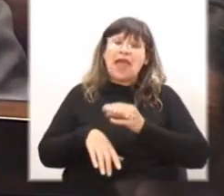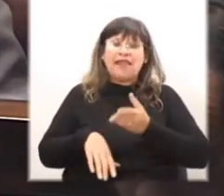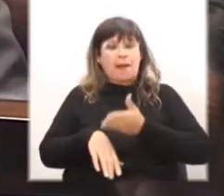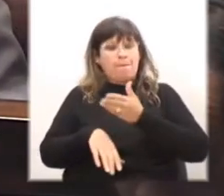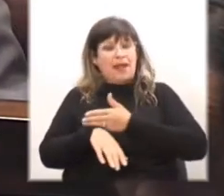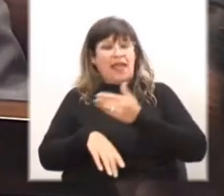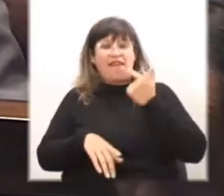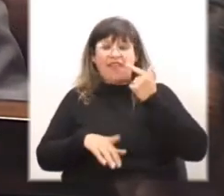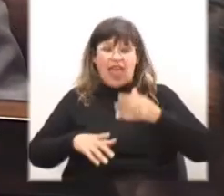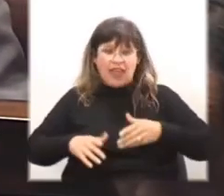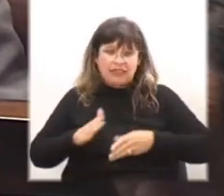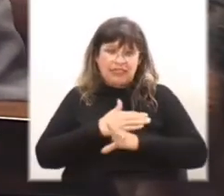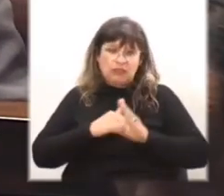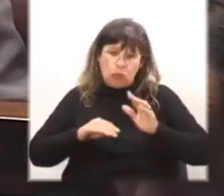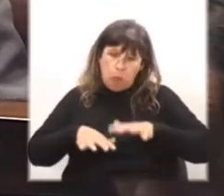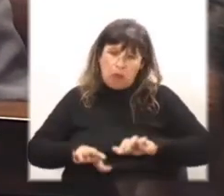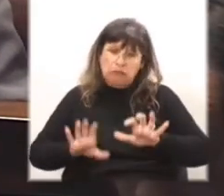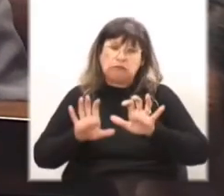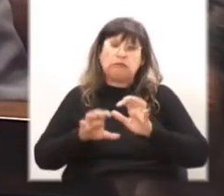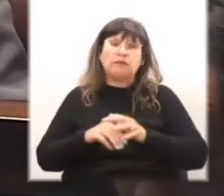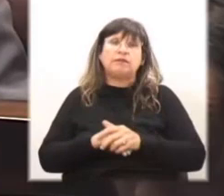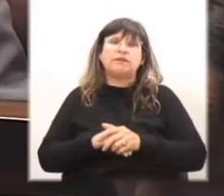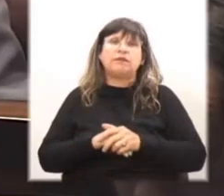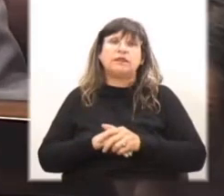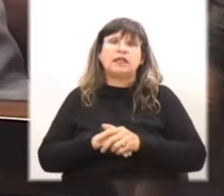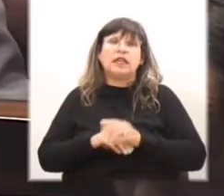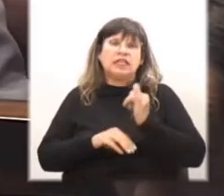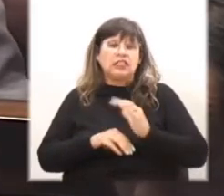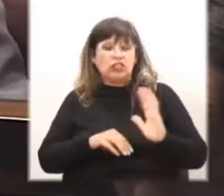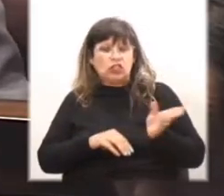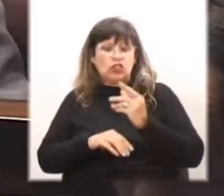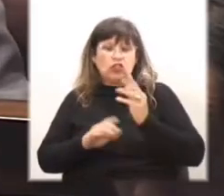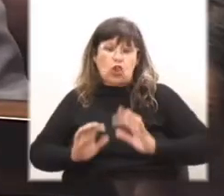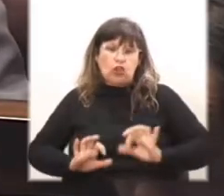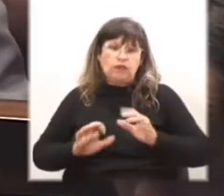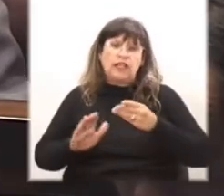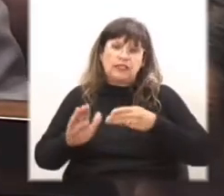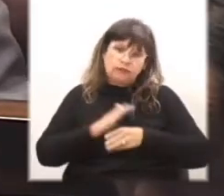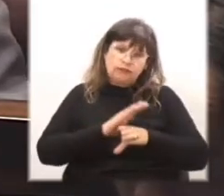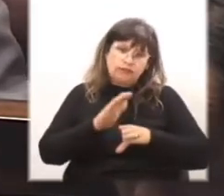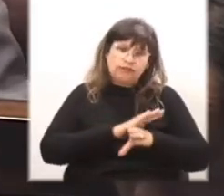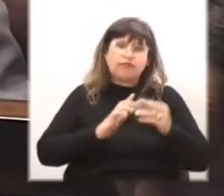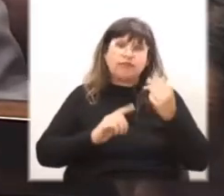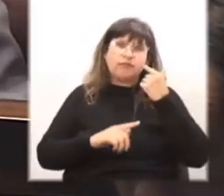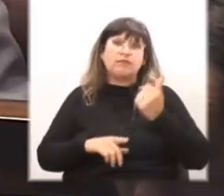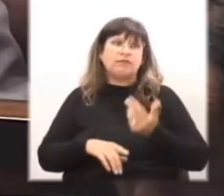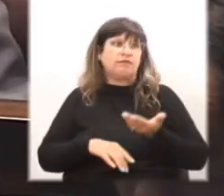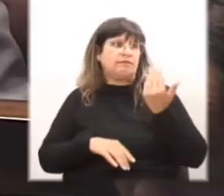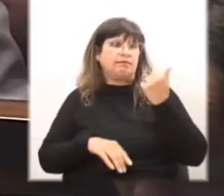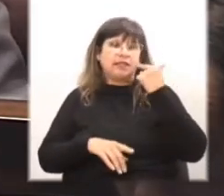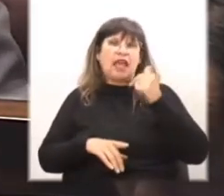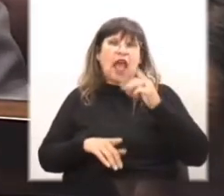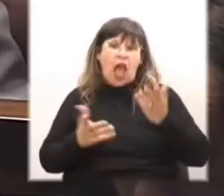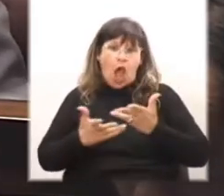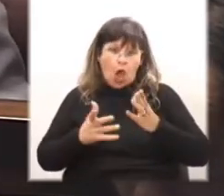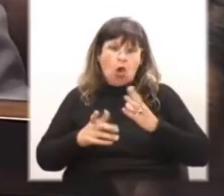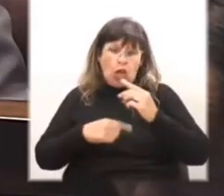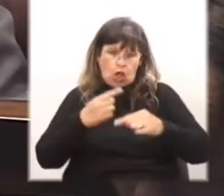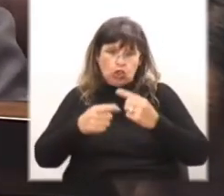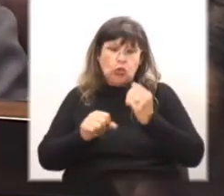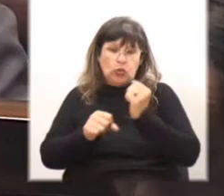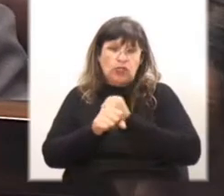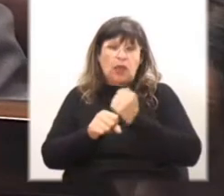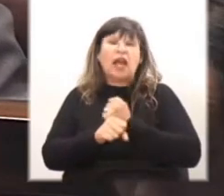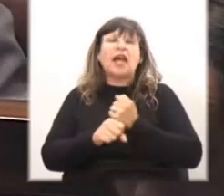ingreso del personal, si todos los funcionarios que ingresaron originalmente permanecen trabajando y de no